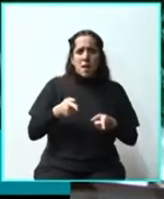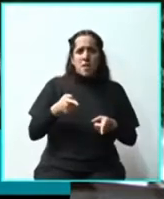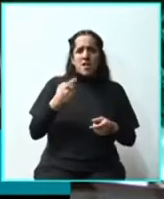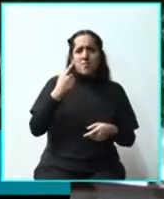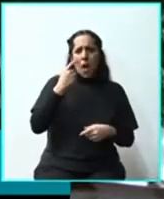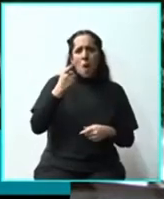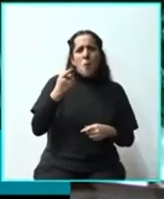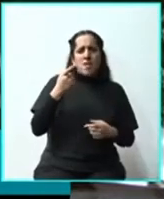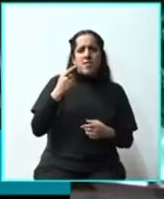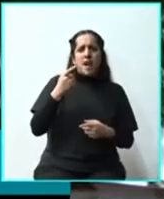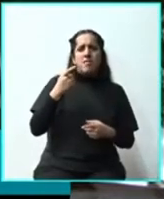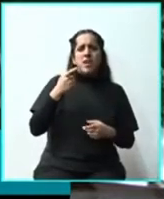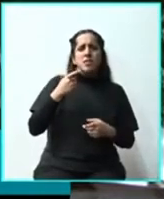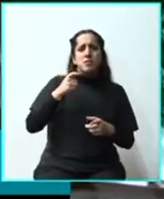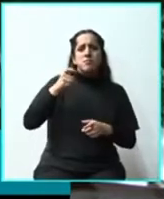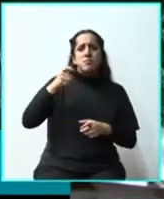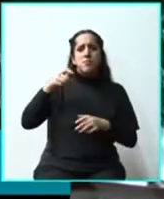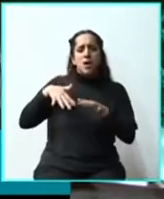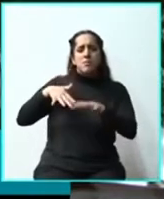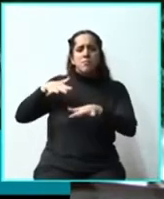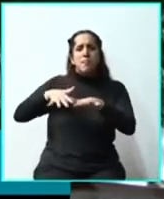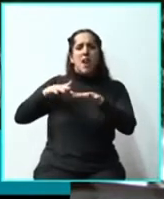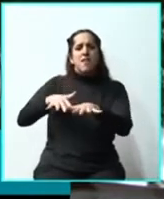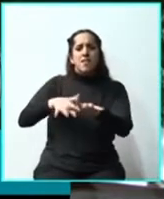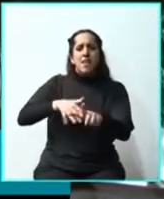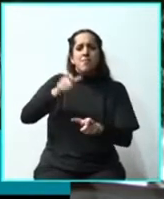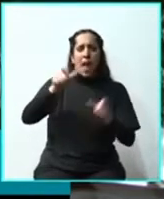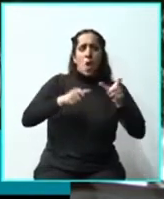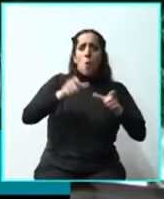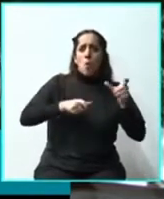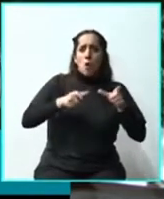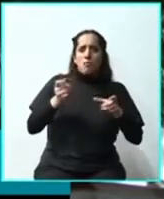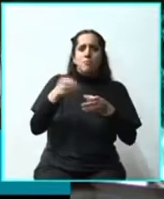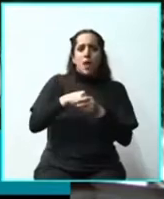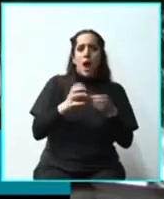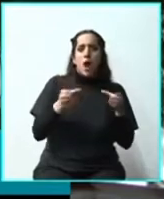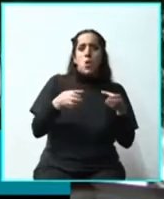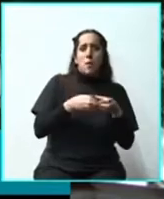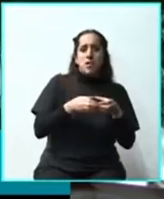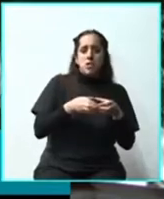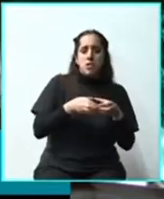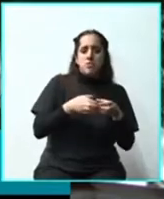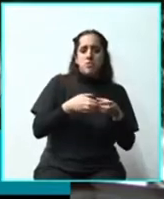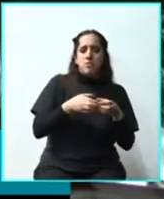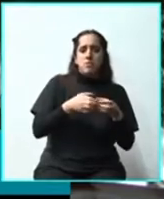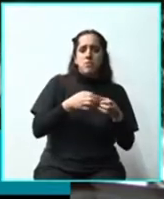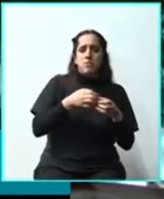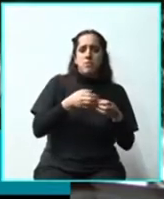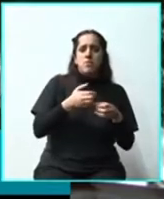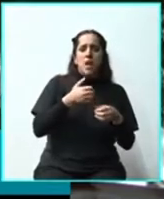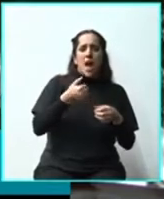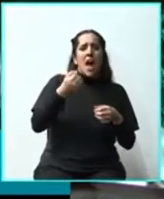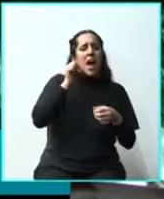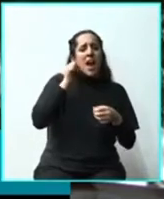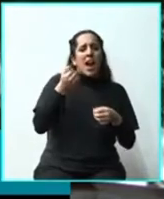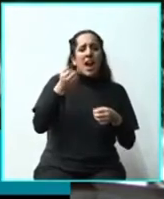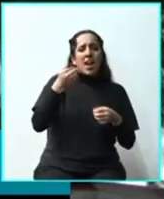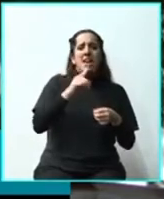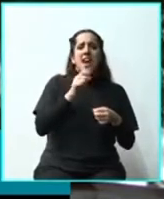Identificaron entre los manifestantes a miembros de la agrupación La Garganta Poderosa, a